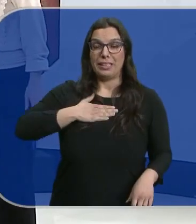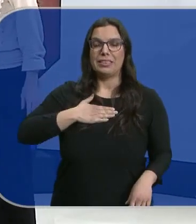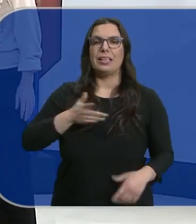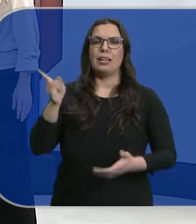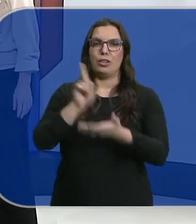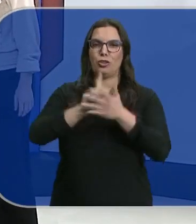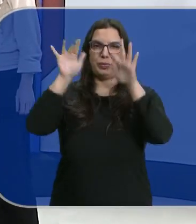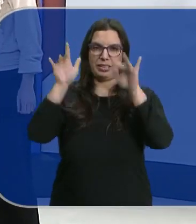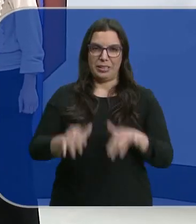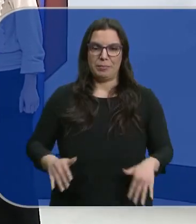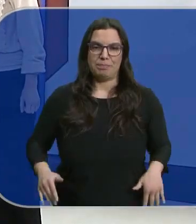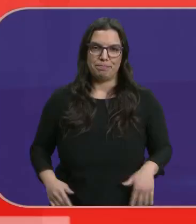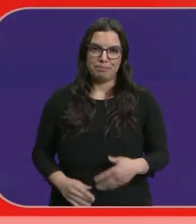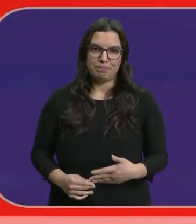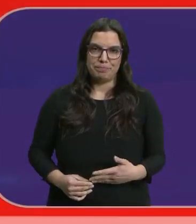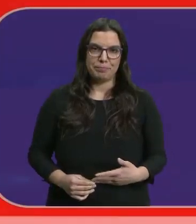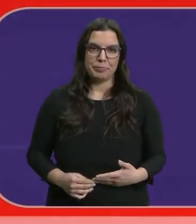a llegar la nieve.